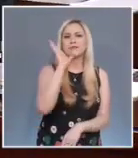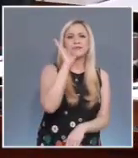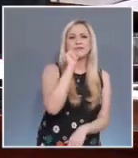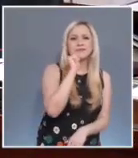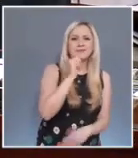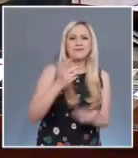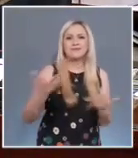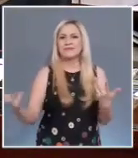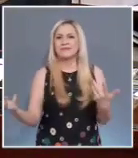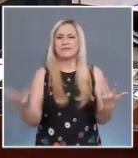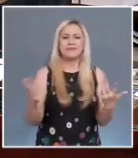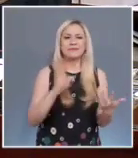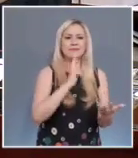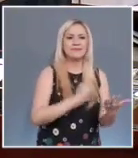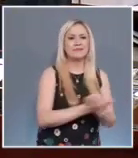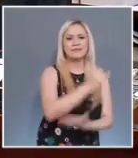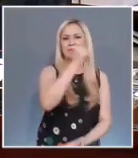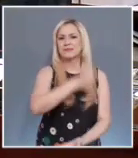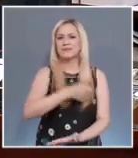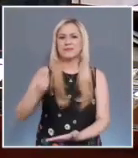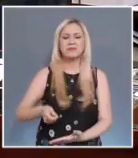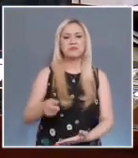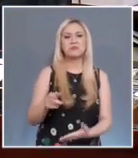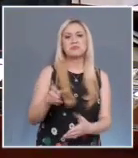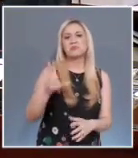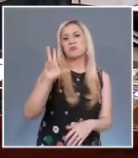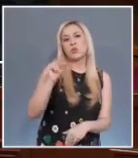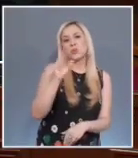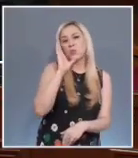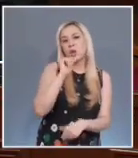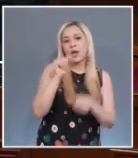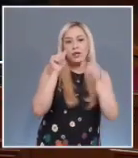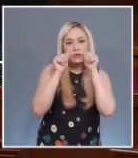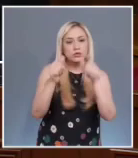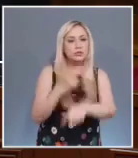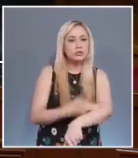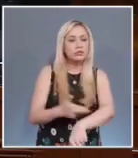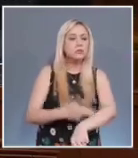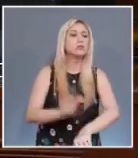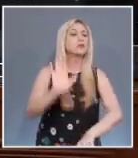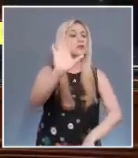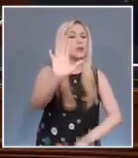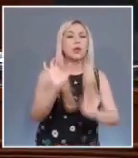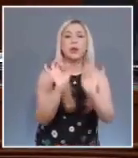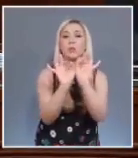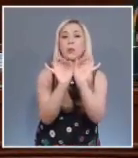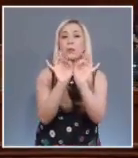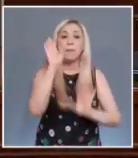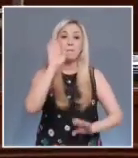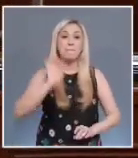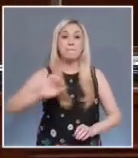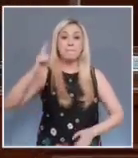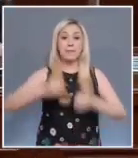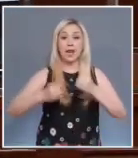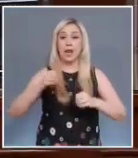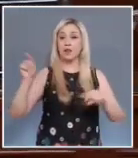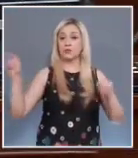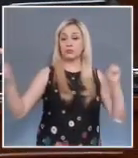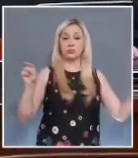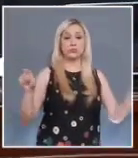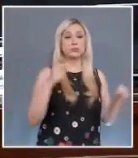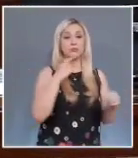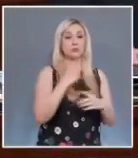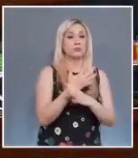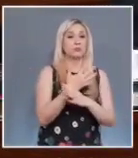serán improcedentes. Esto solo procederá siempre que los propios ministros sean quienes establezcan la